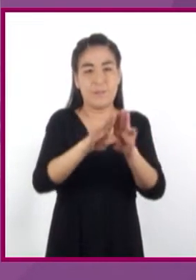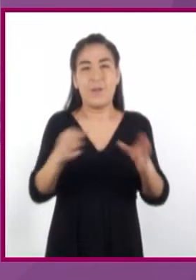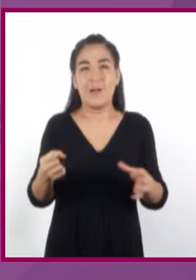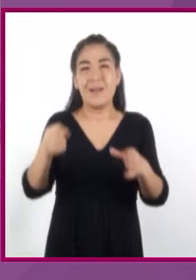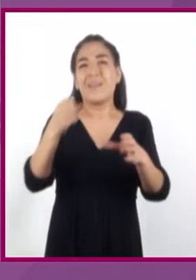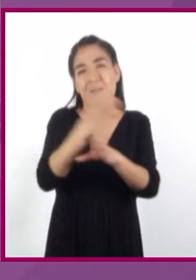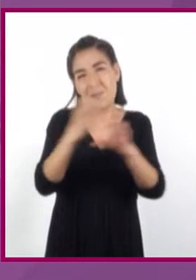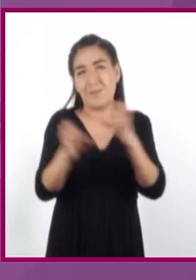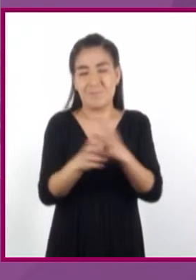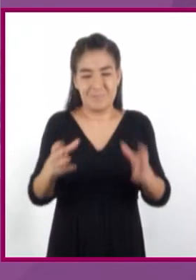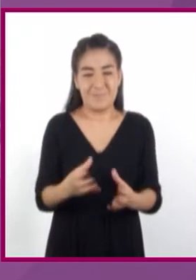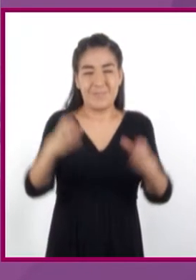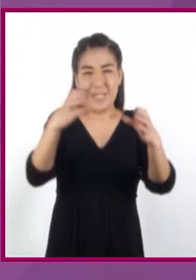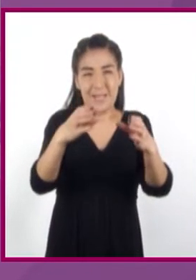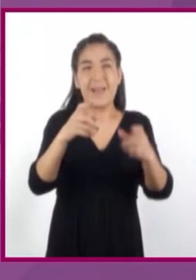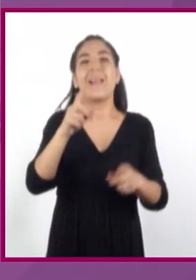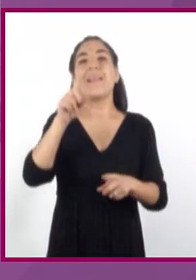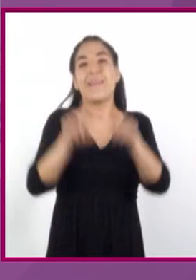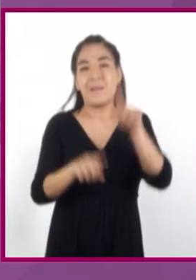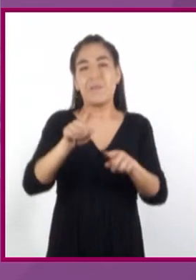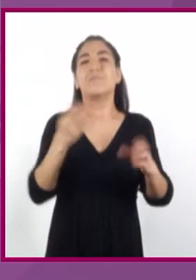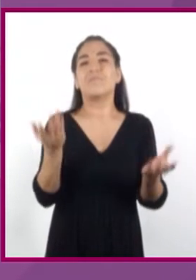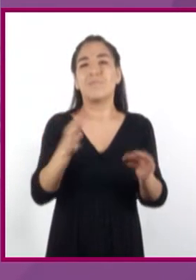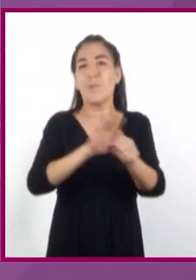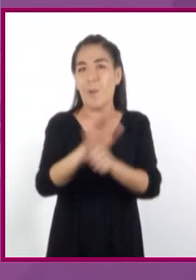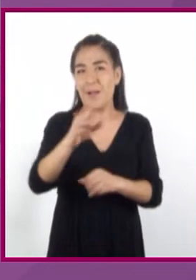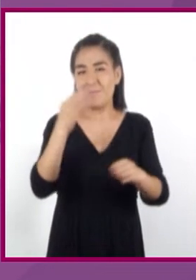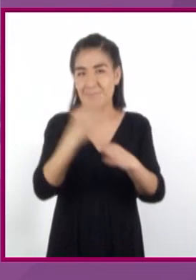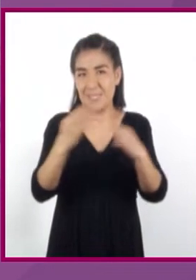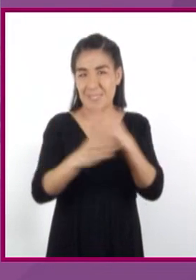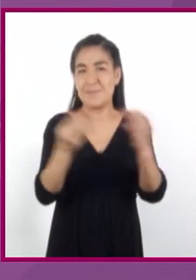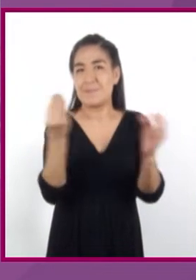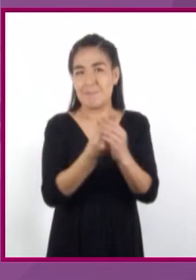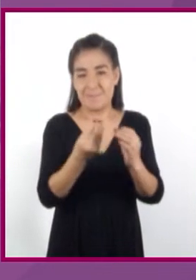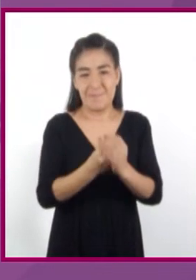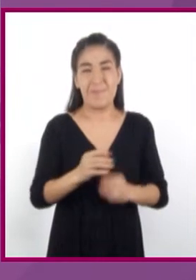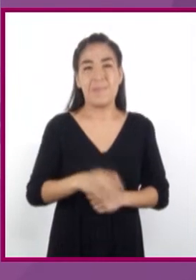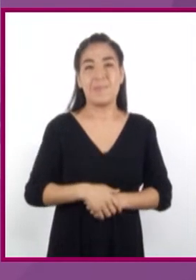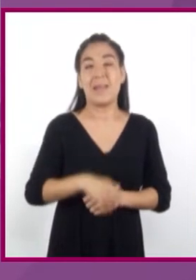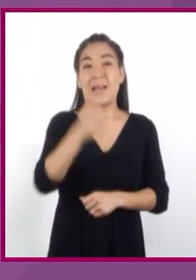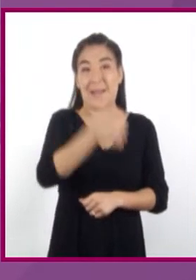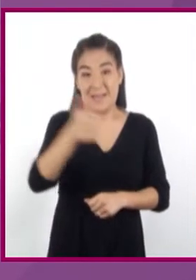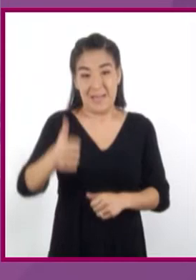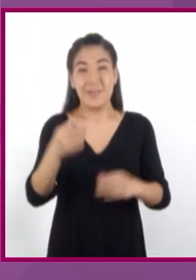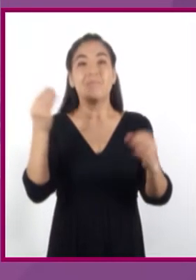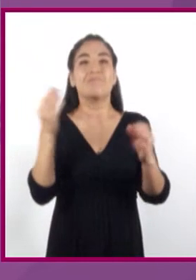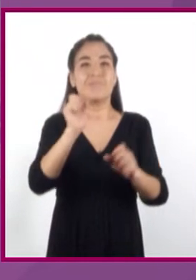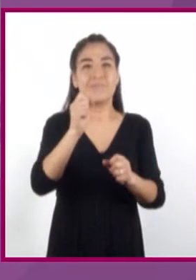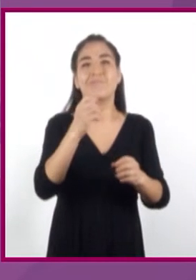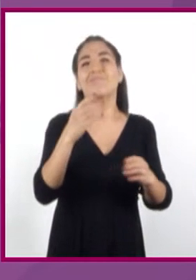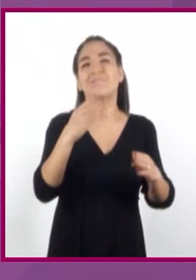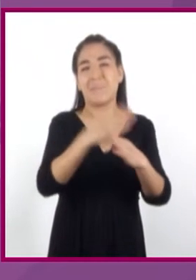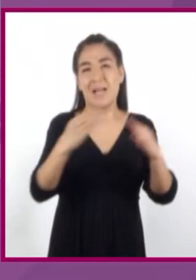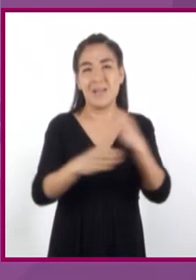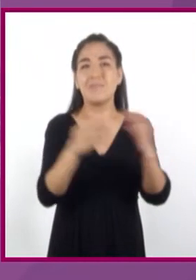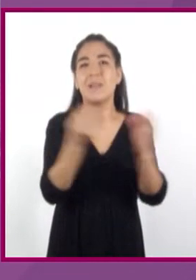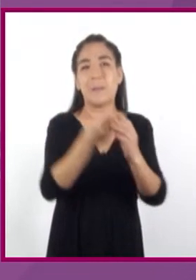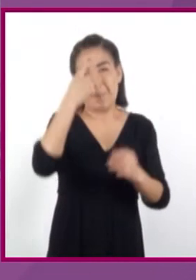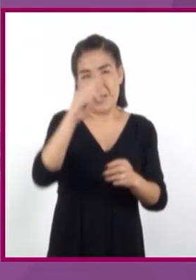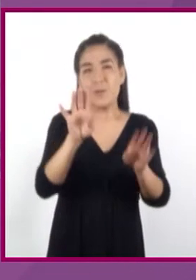depende especialmente del material en cuestión. Cada material tiene una capacidad distinta de transferir la